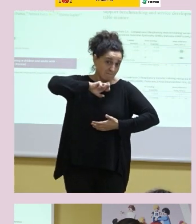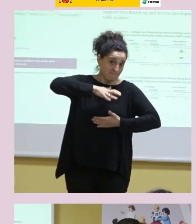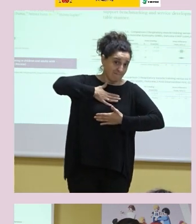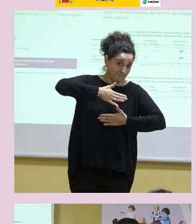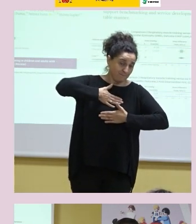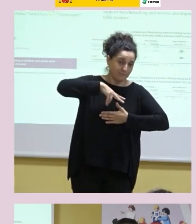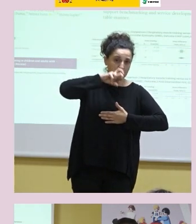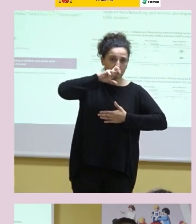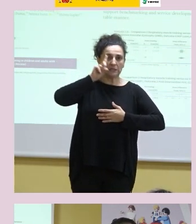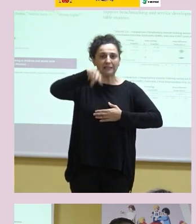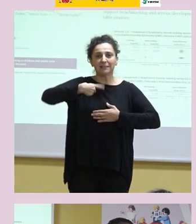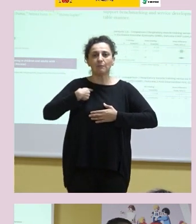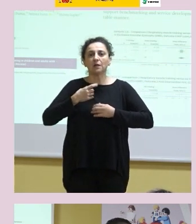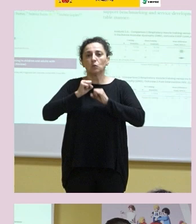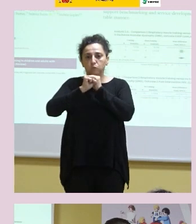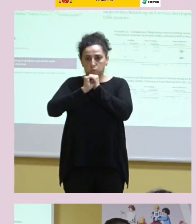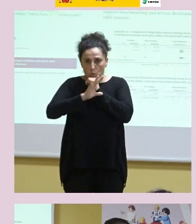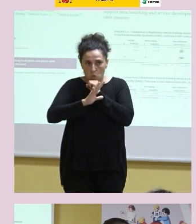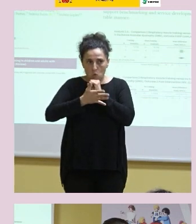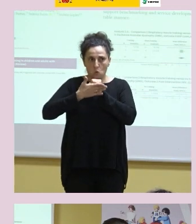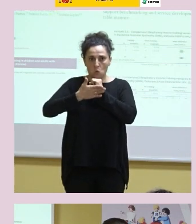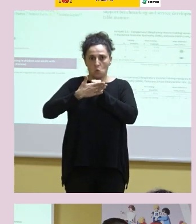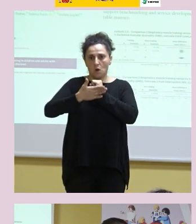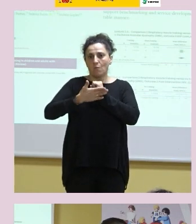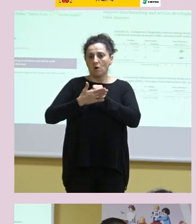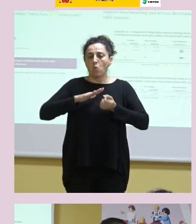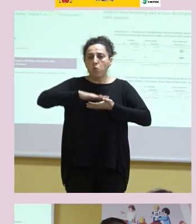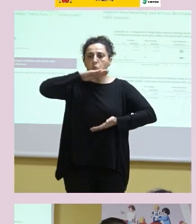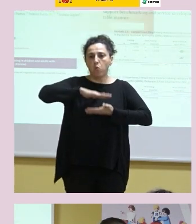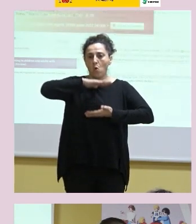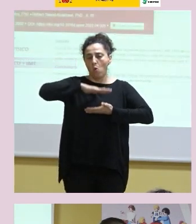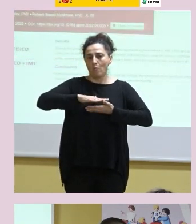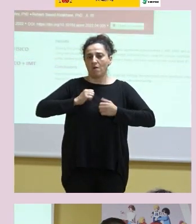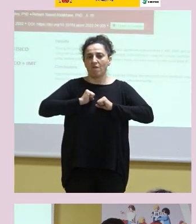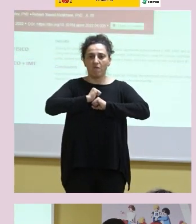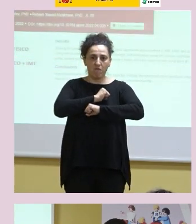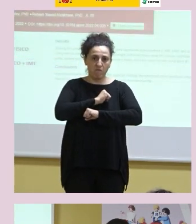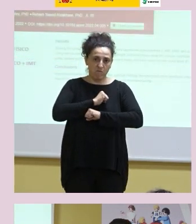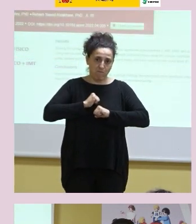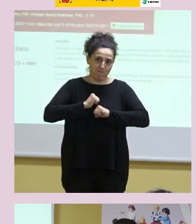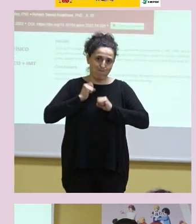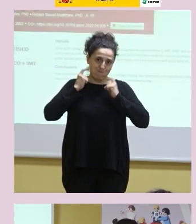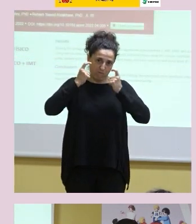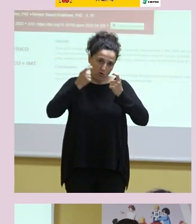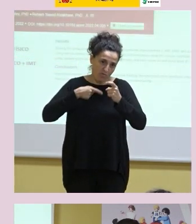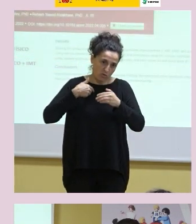y también valores expiratorios, en este caso el volumen expiratorio forzado. Otras patologías, como